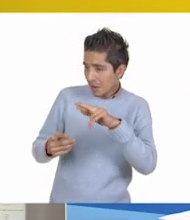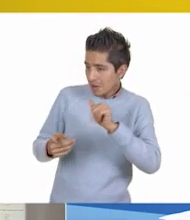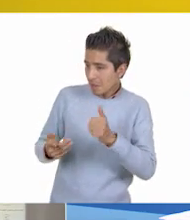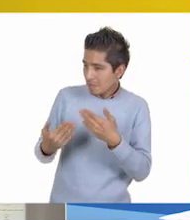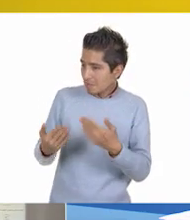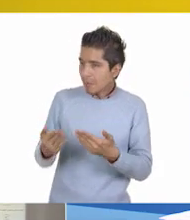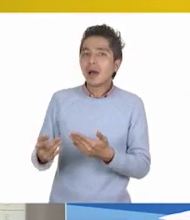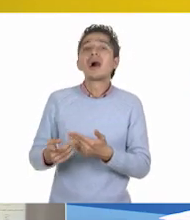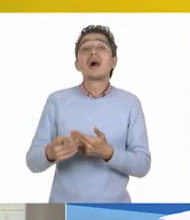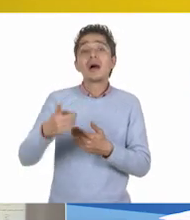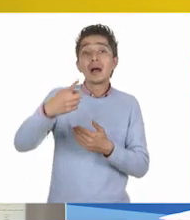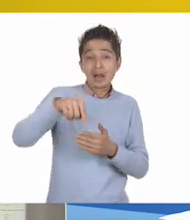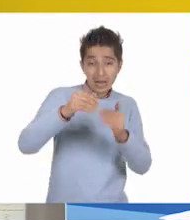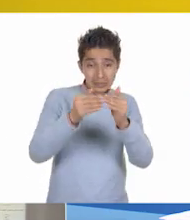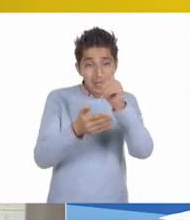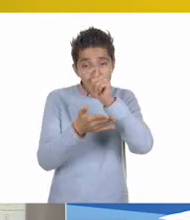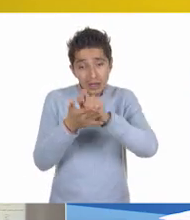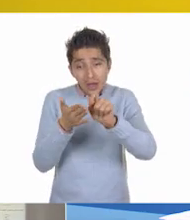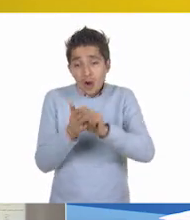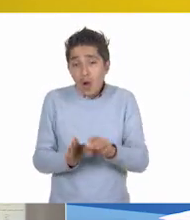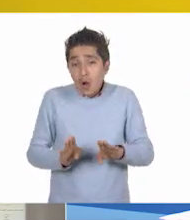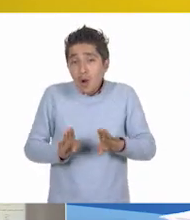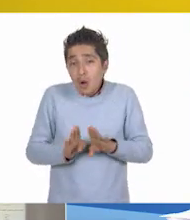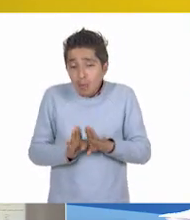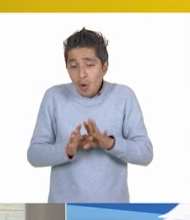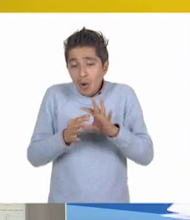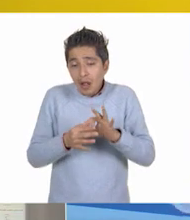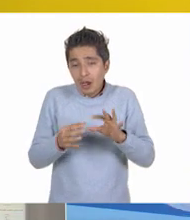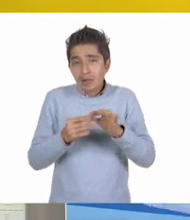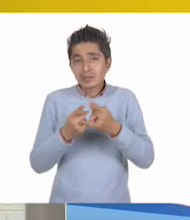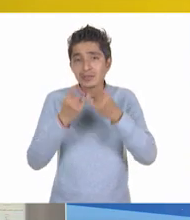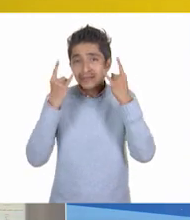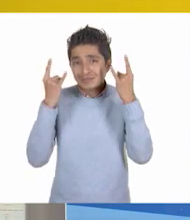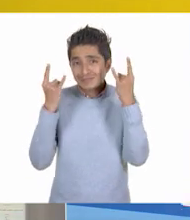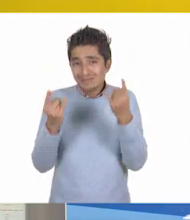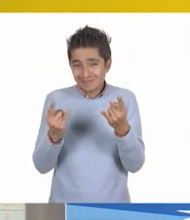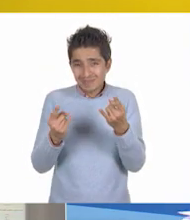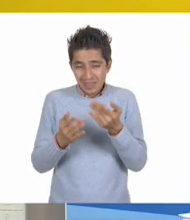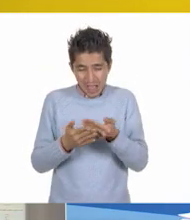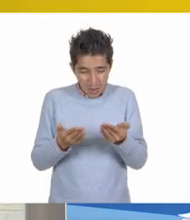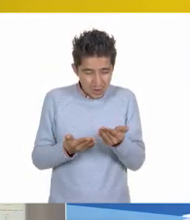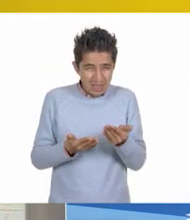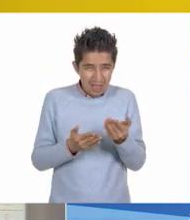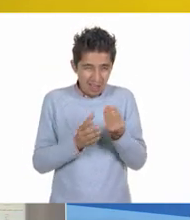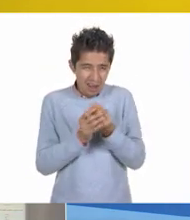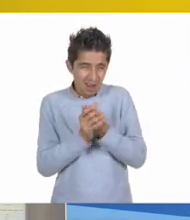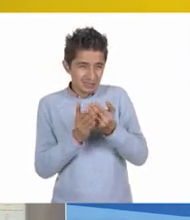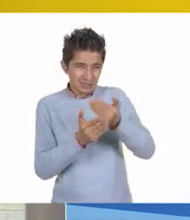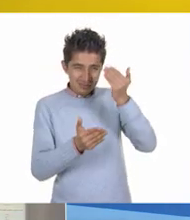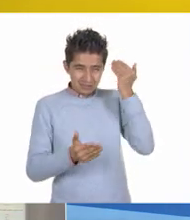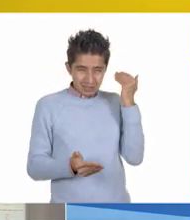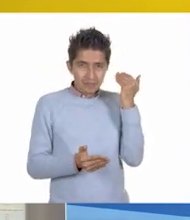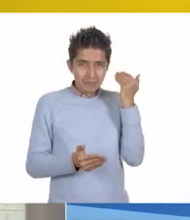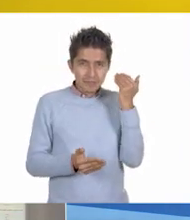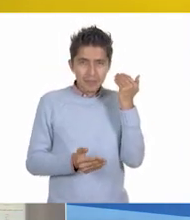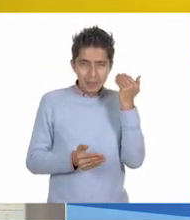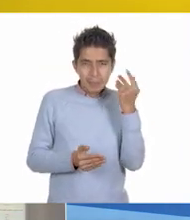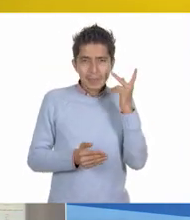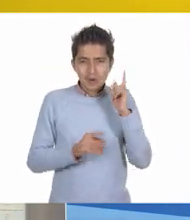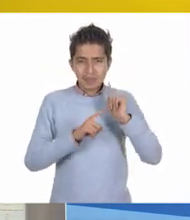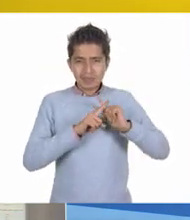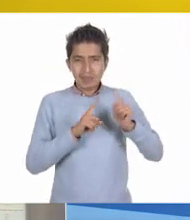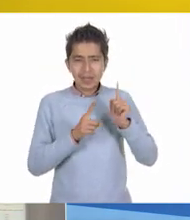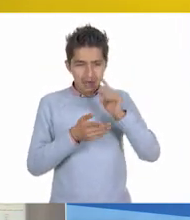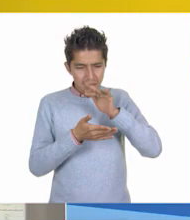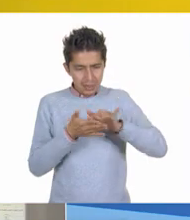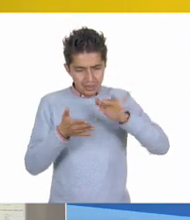casa, tomen nota sobre cómo los elementos del relato histórico que analizamos la clase anterior se expresan en los distintos